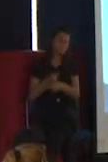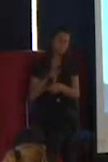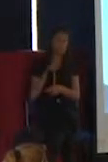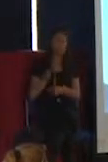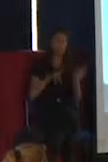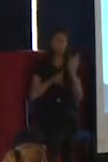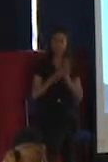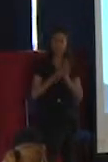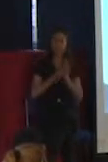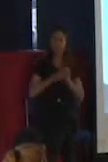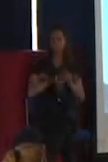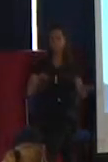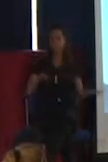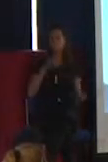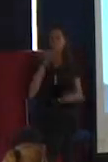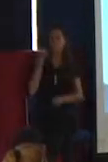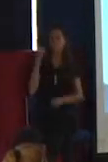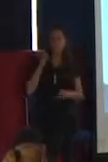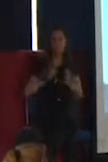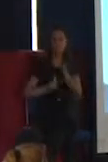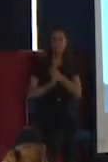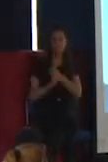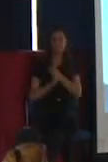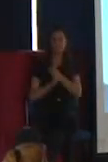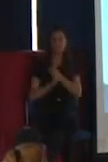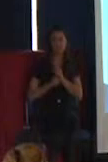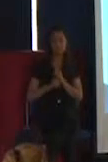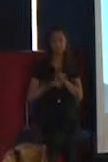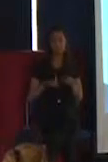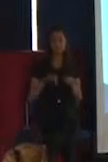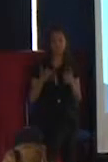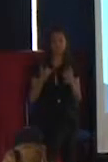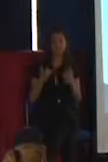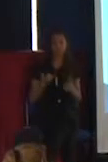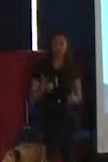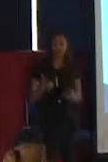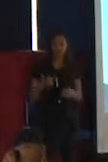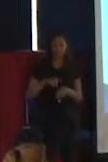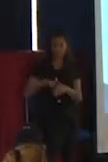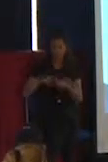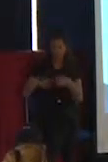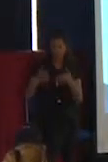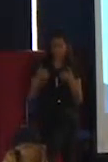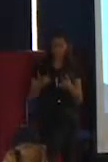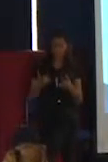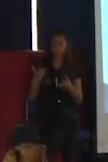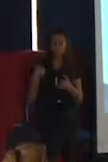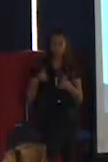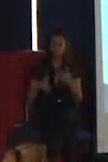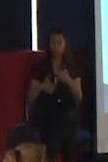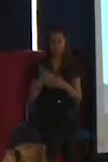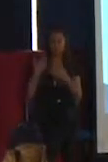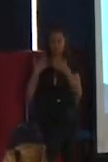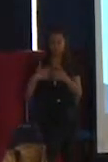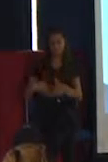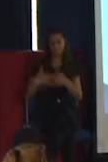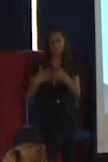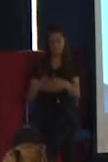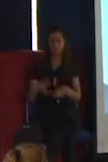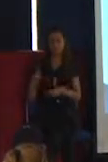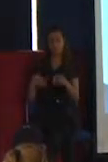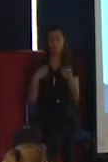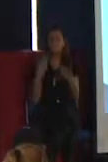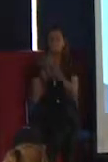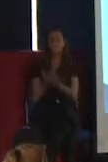año pasado y que a la fecha, por lo menos, ¿sí?, ya tenemos en funcionamiento una serie de propuestas para